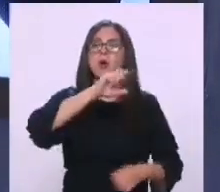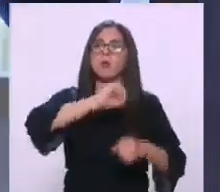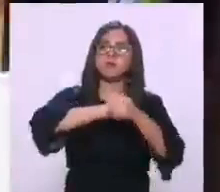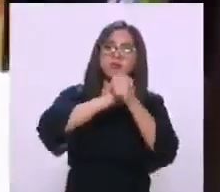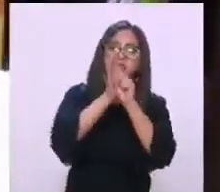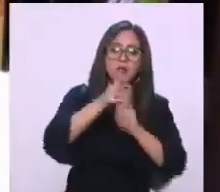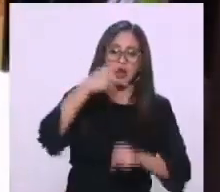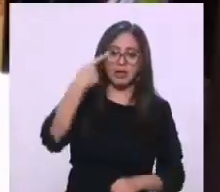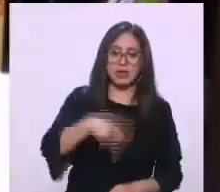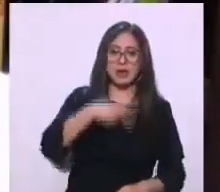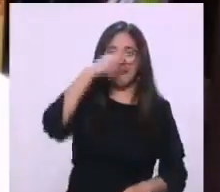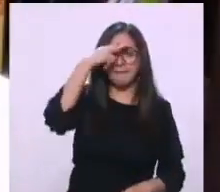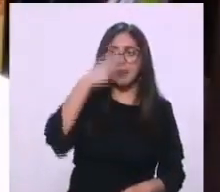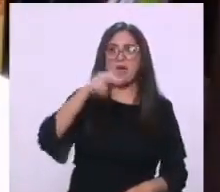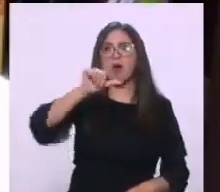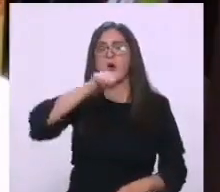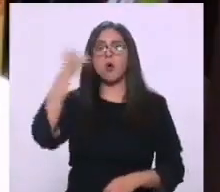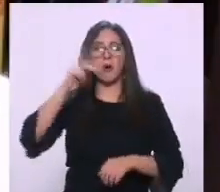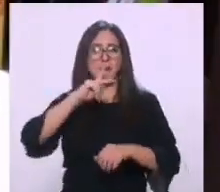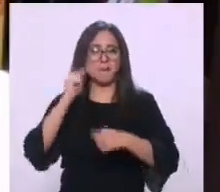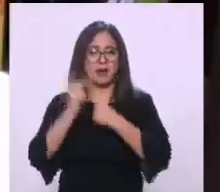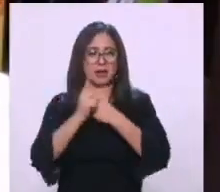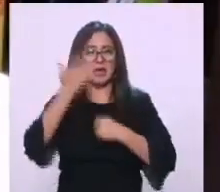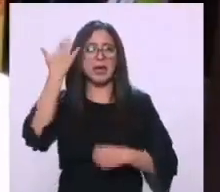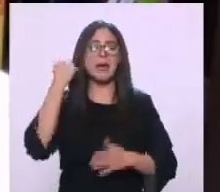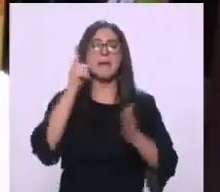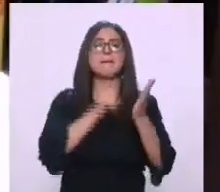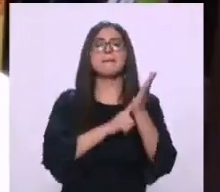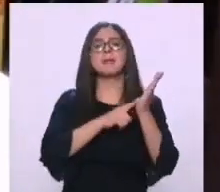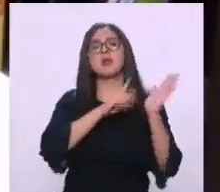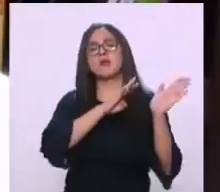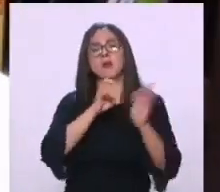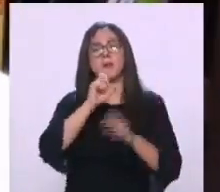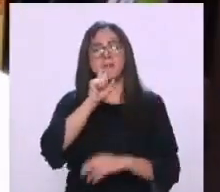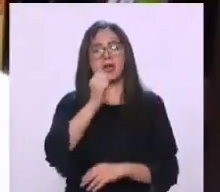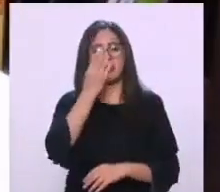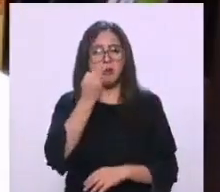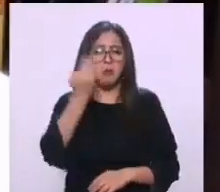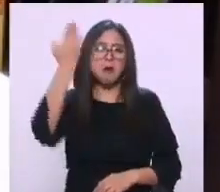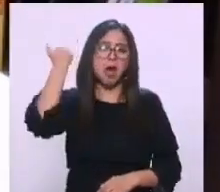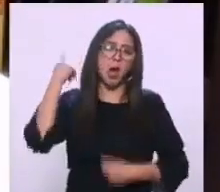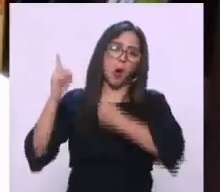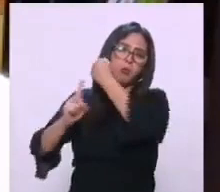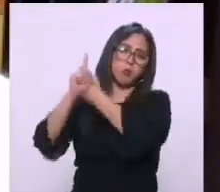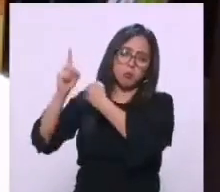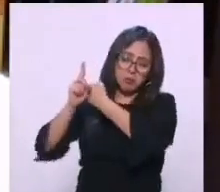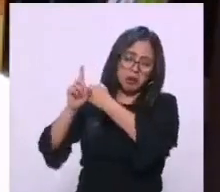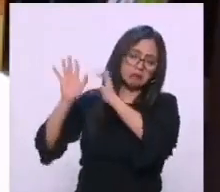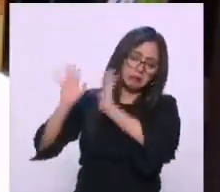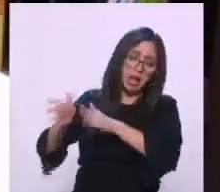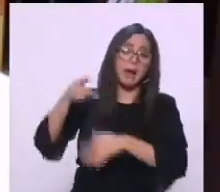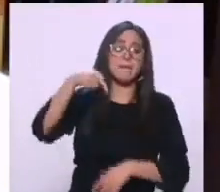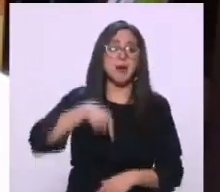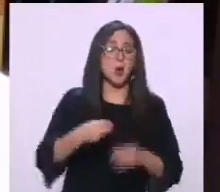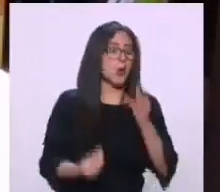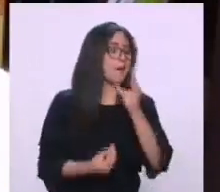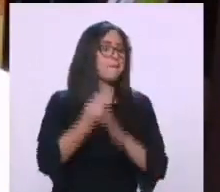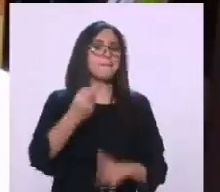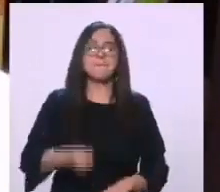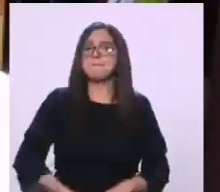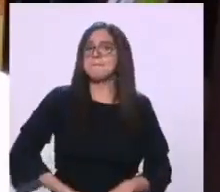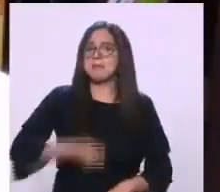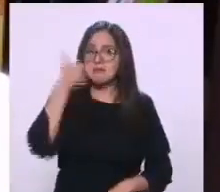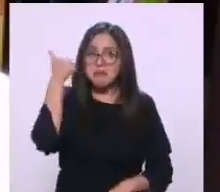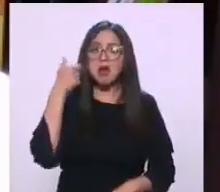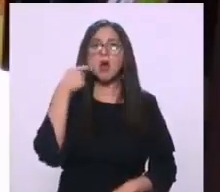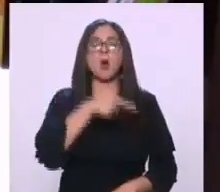año de 1929, desde la Gran Depresión. Entonces, no es que va a ser muy sencillo, vamos a tener que caminar juntos. Es muy